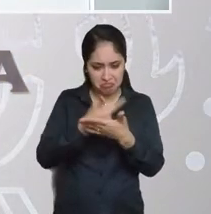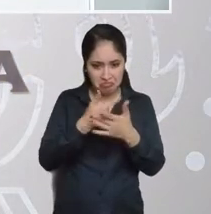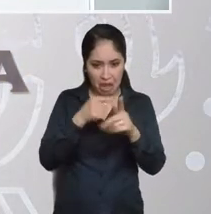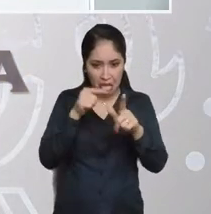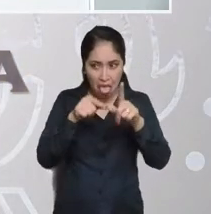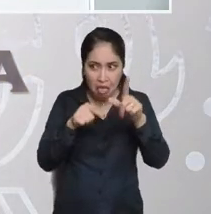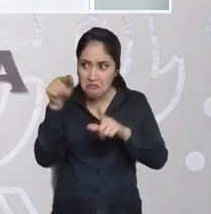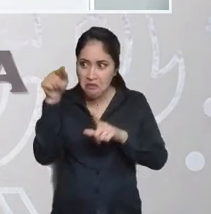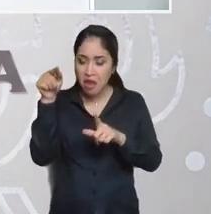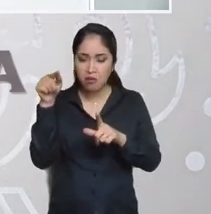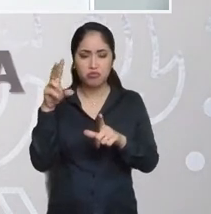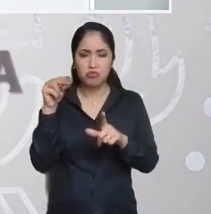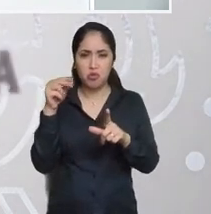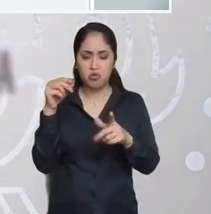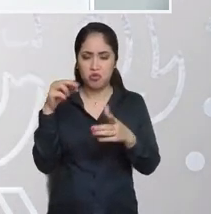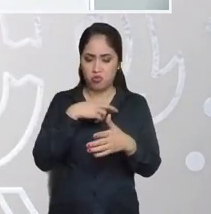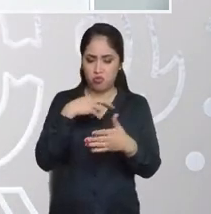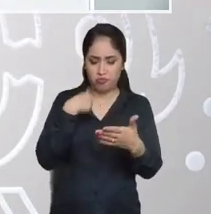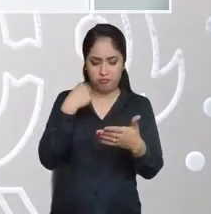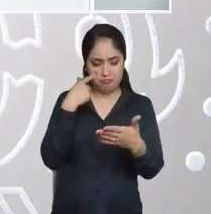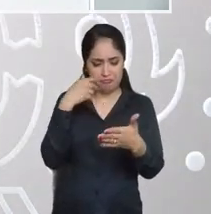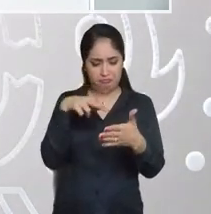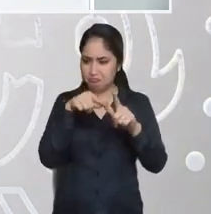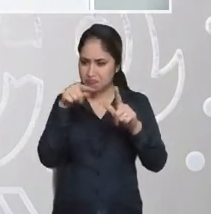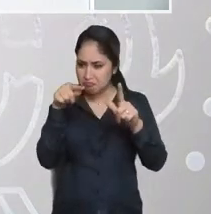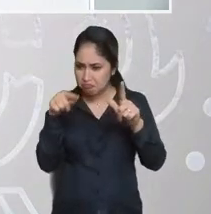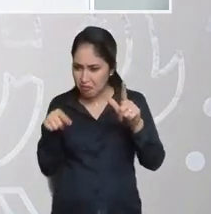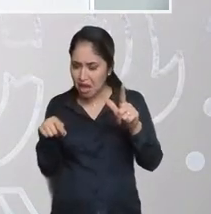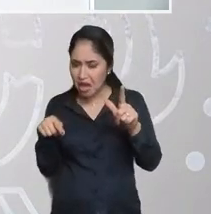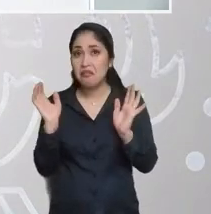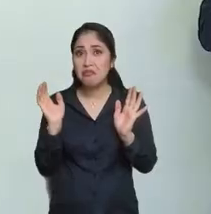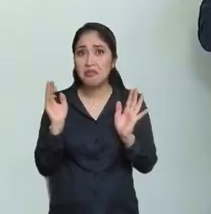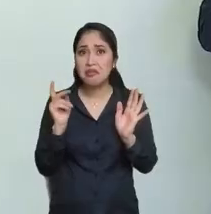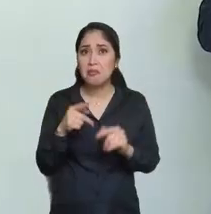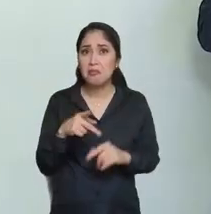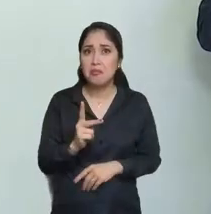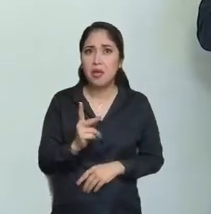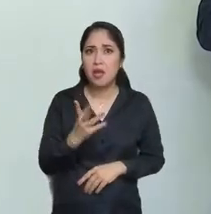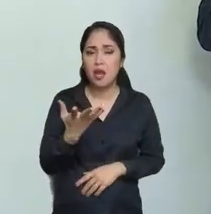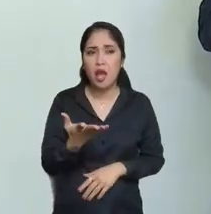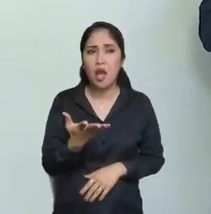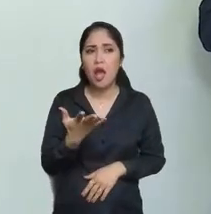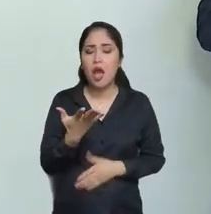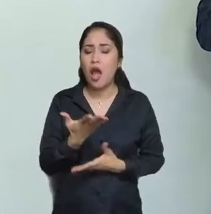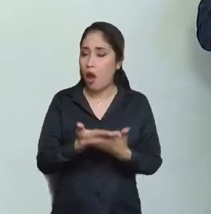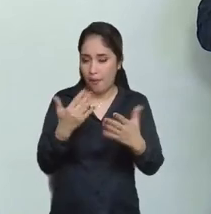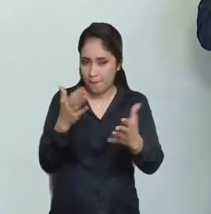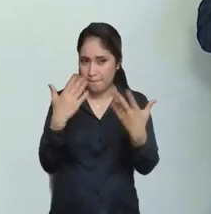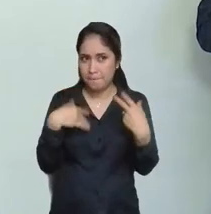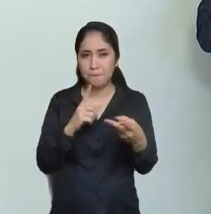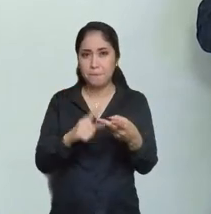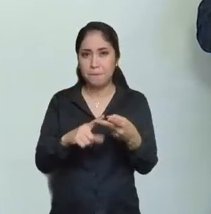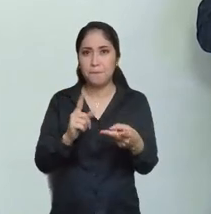Incluso ni en el caso de homicidios, los homicidios dolosos hoy estamos al parejo.